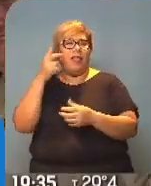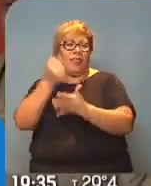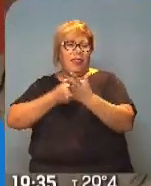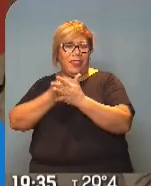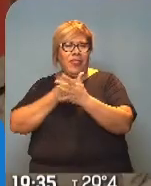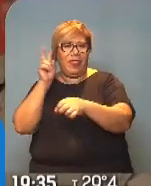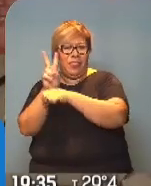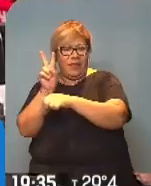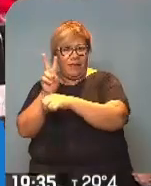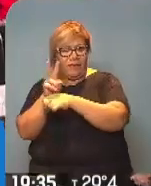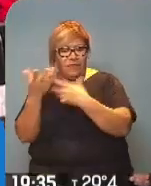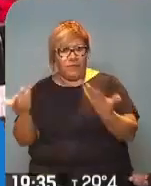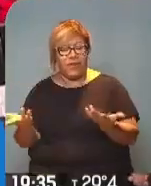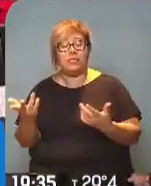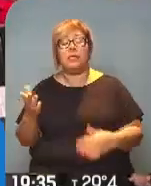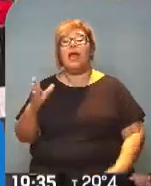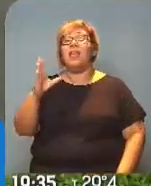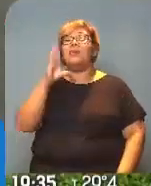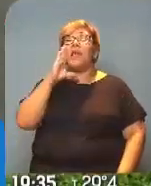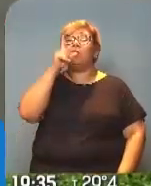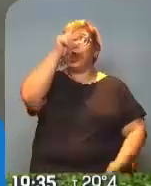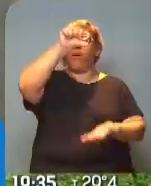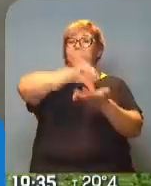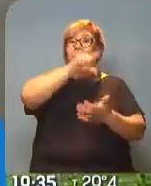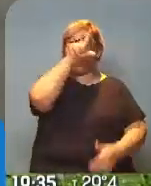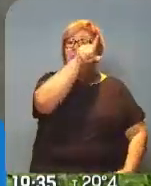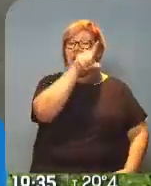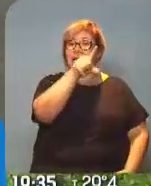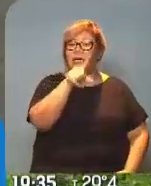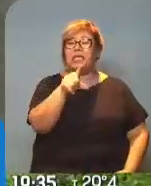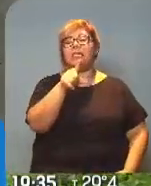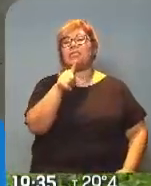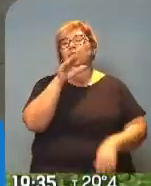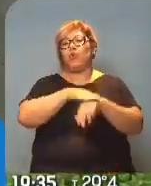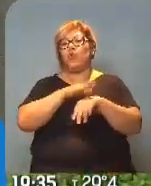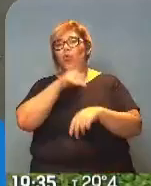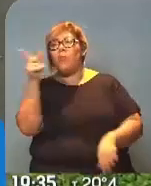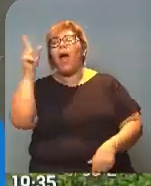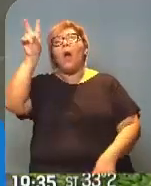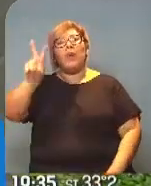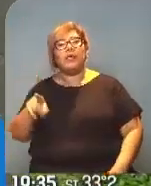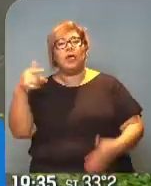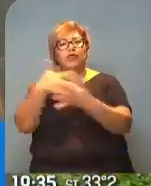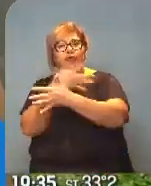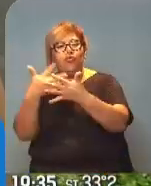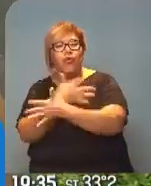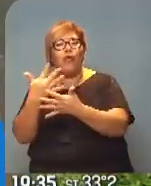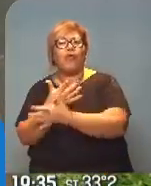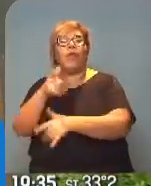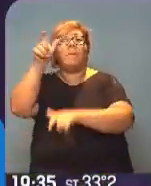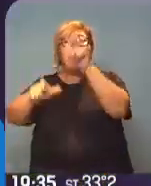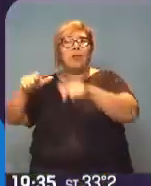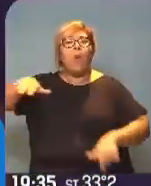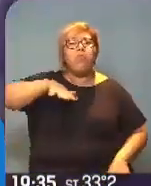cuya cabeza están los Estados Unidos. Hay una hiperinflación inducida, un desabastecimiento planificado para hacer sufrir a la